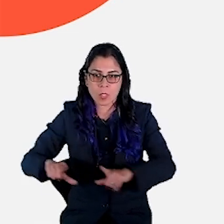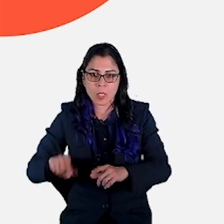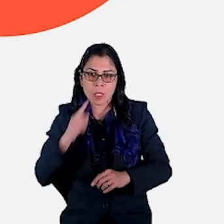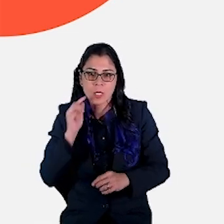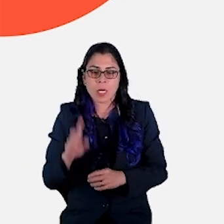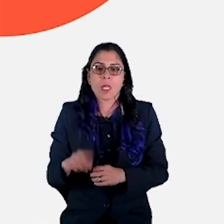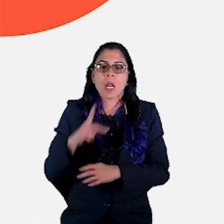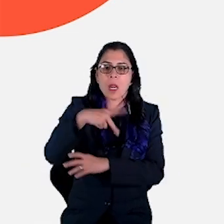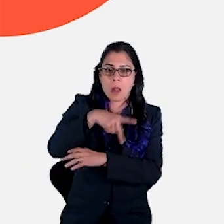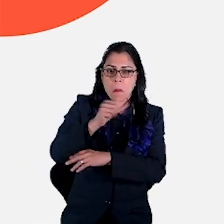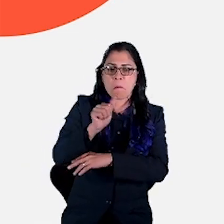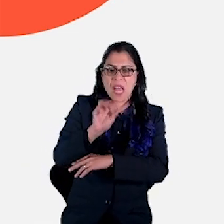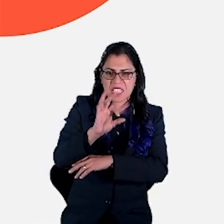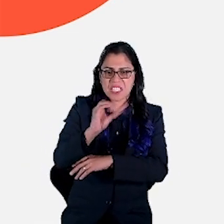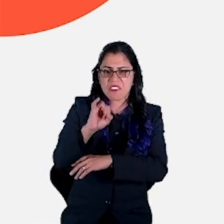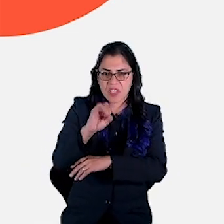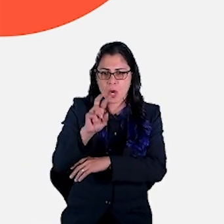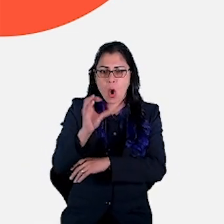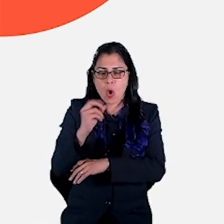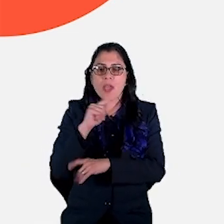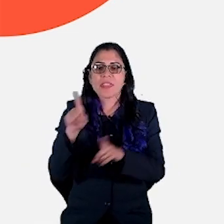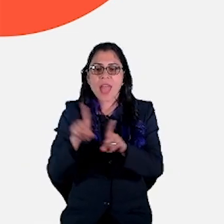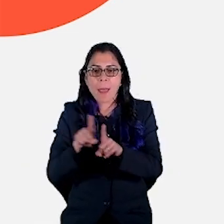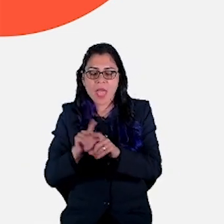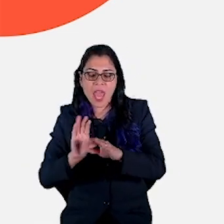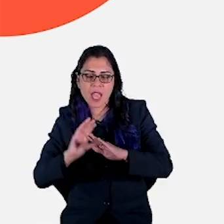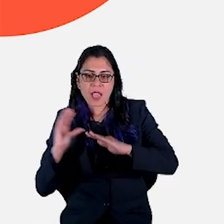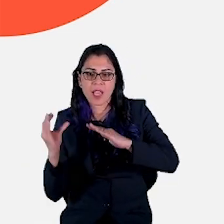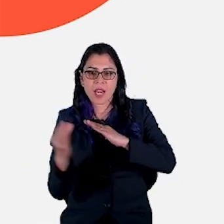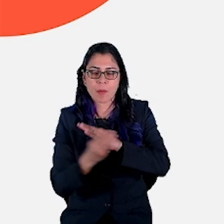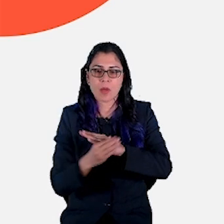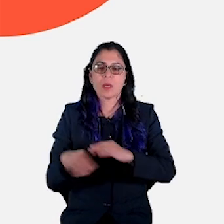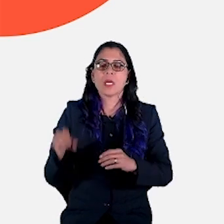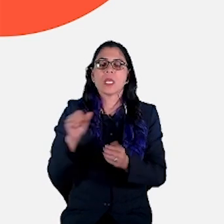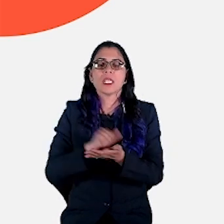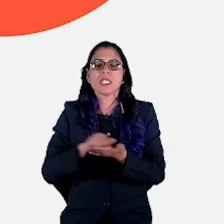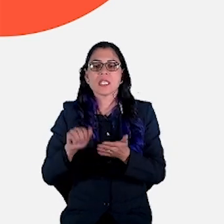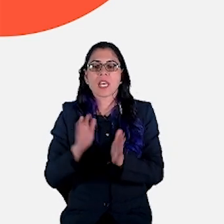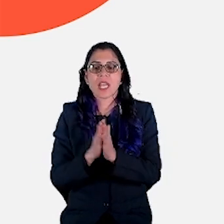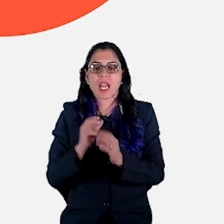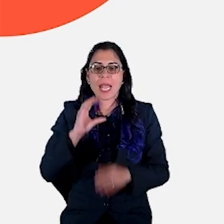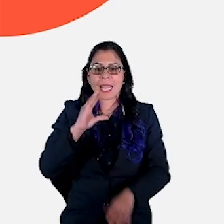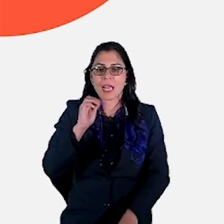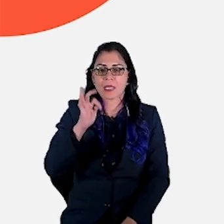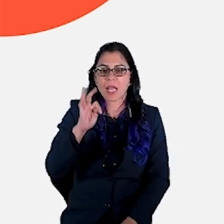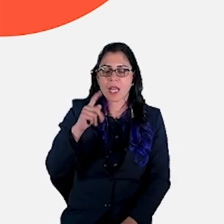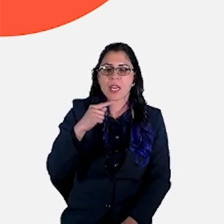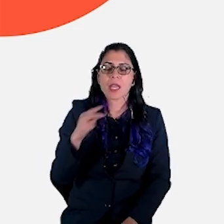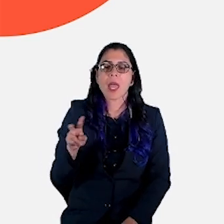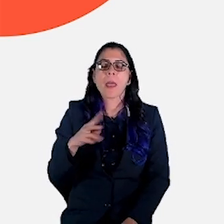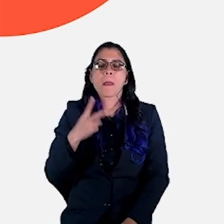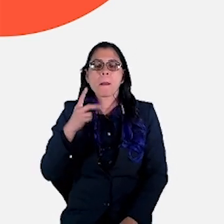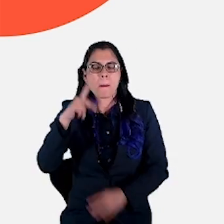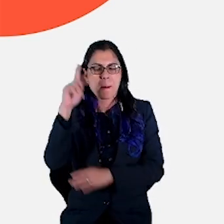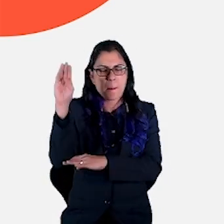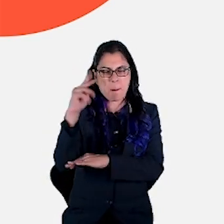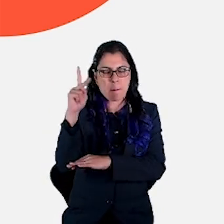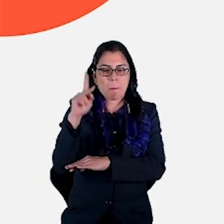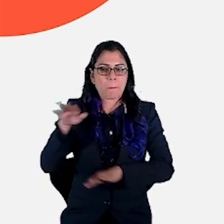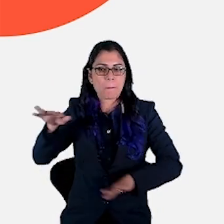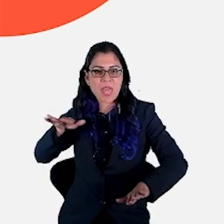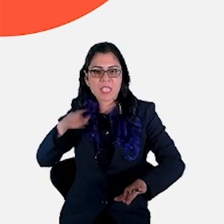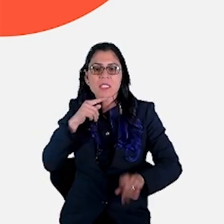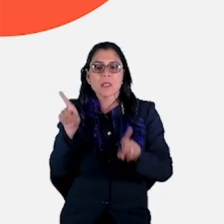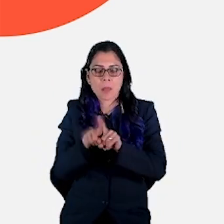como también en el Caribe principalmente en las costas de Santa Catalina y ped Sí donde también son sitios ideales para